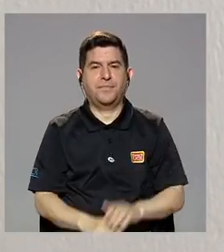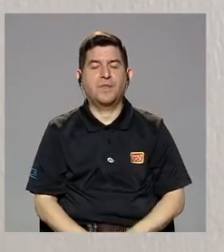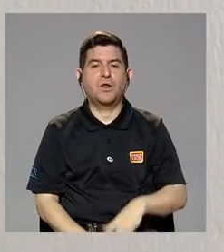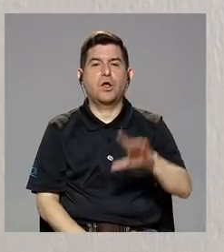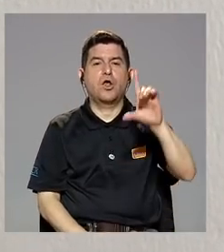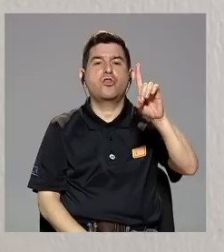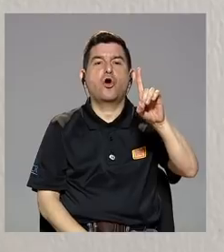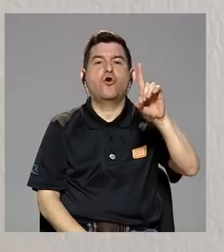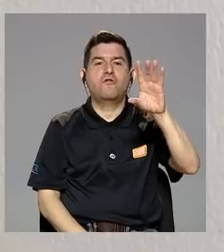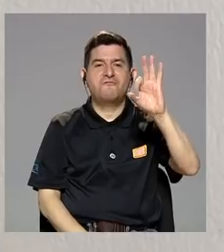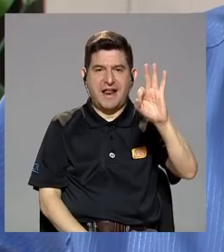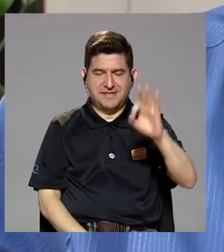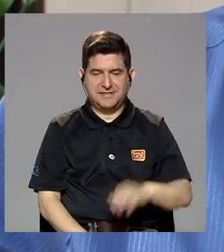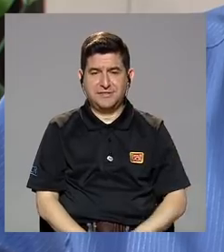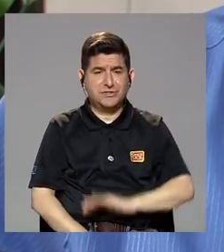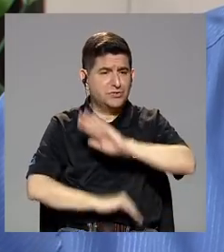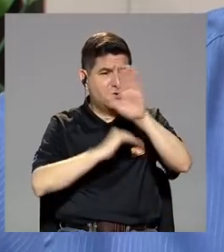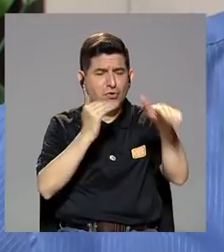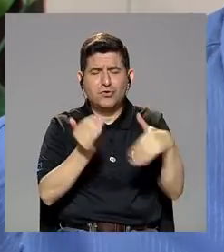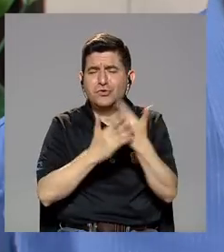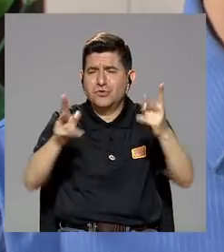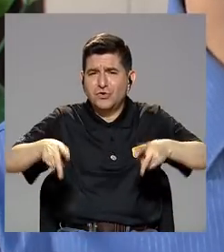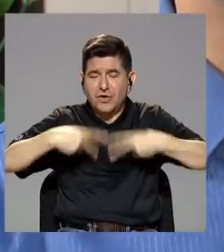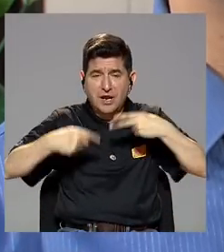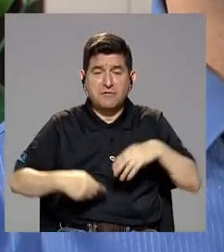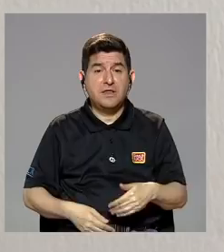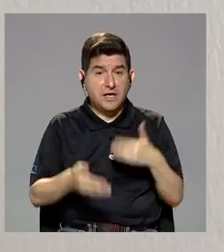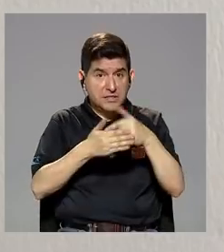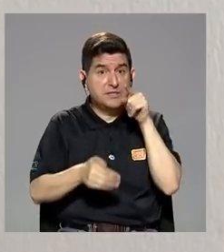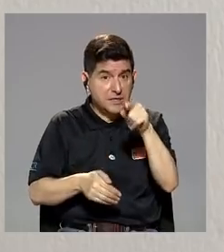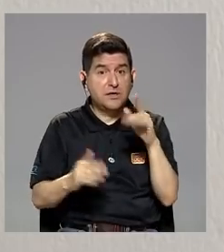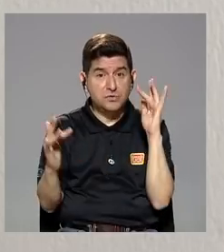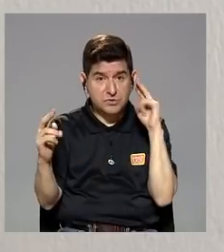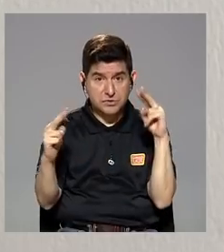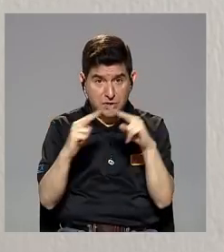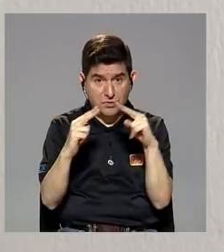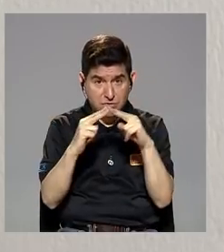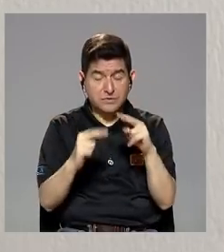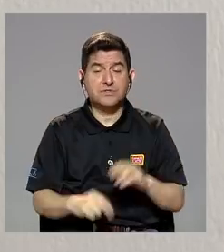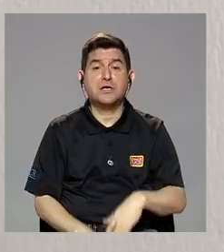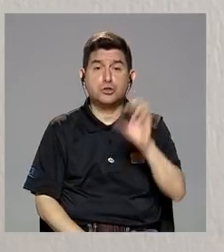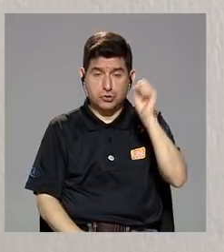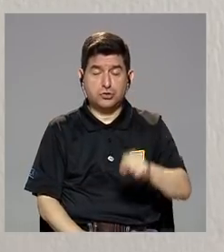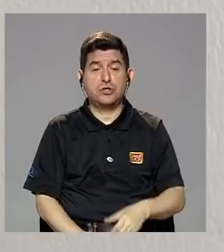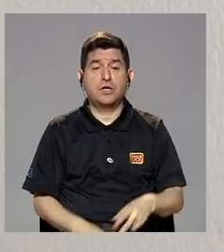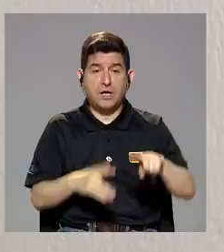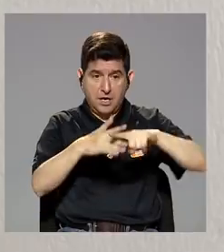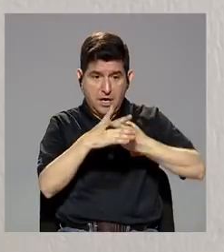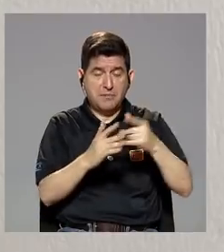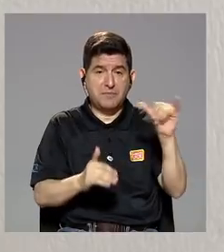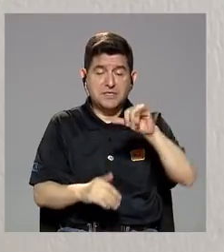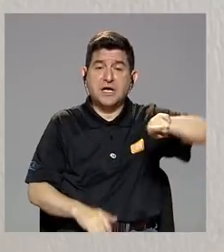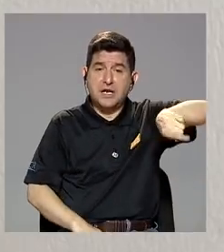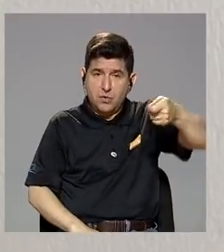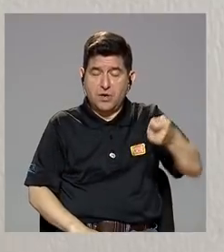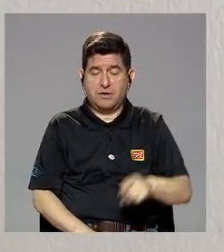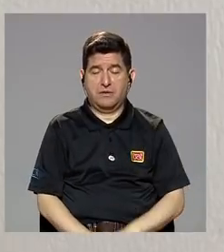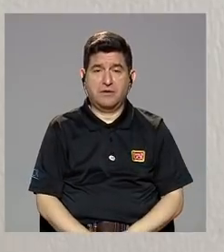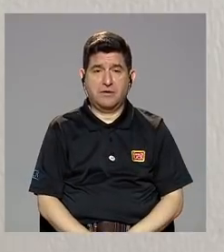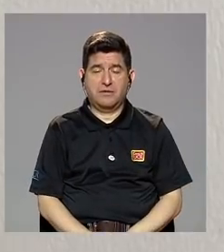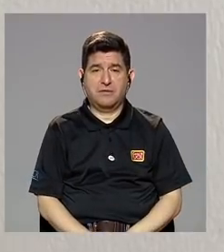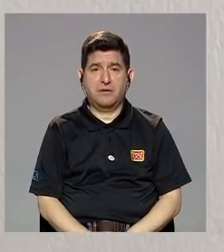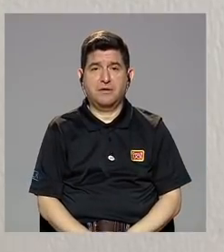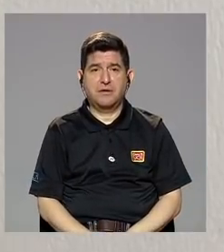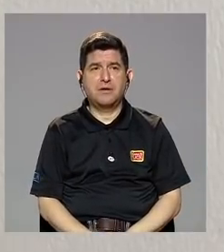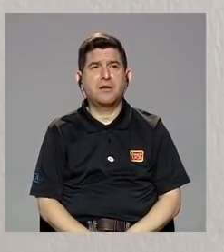francisco es un hombre que ha estado toda la vida metido la más cercana está también si lo conozco de toda la vida pues empezamos juntos en el mismo canal con varios